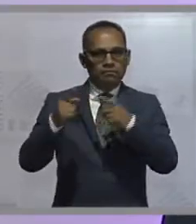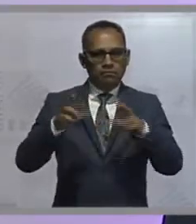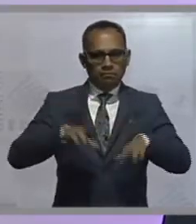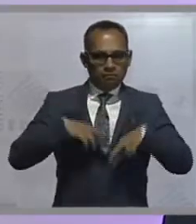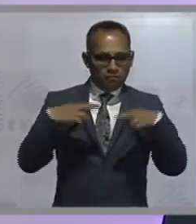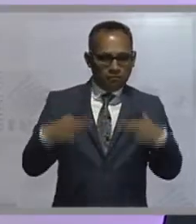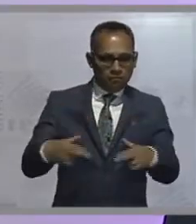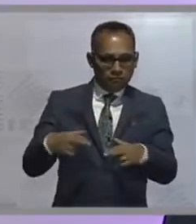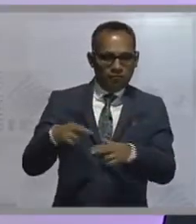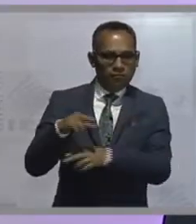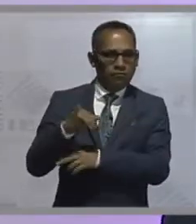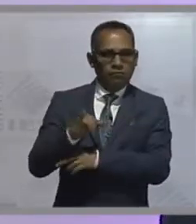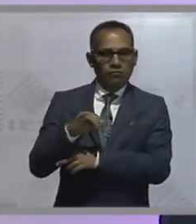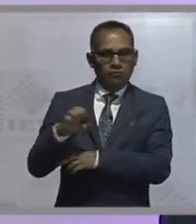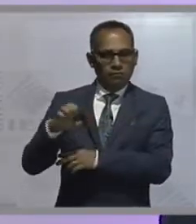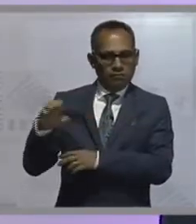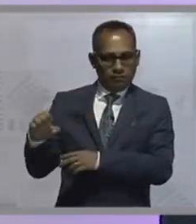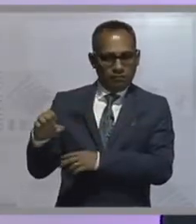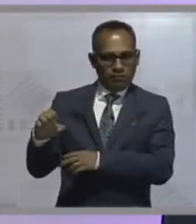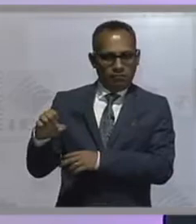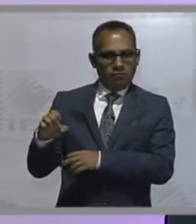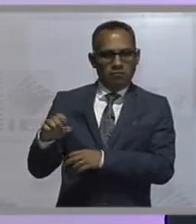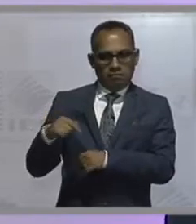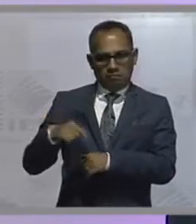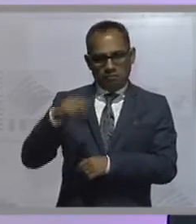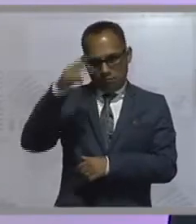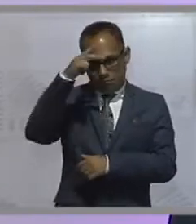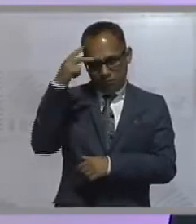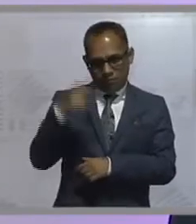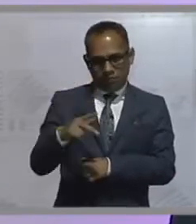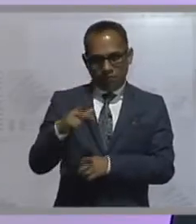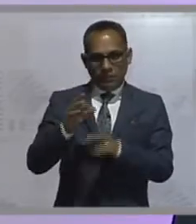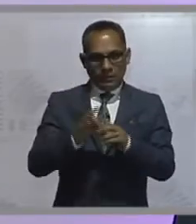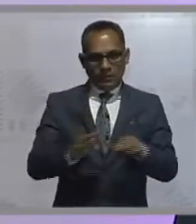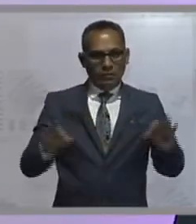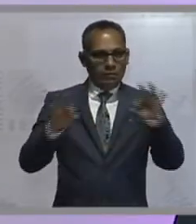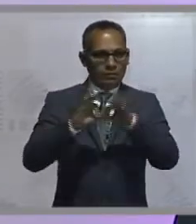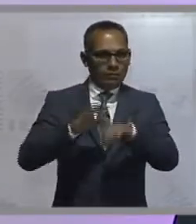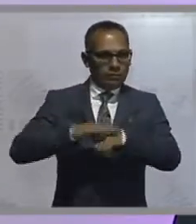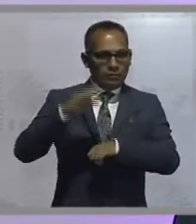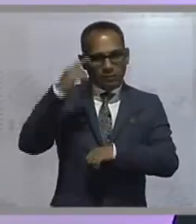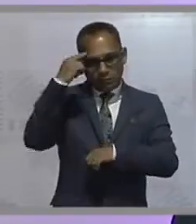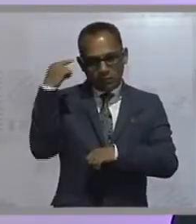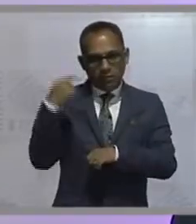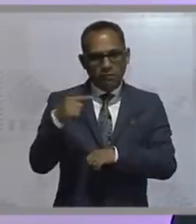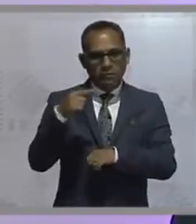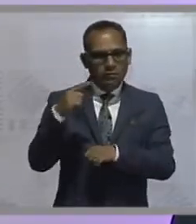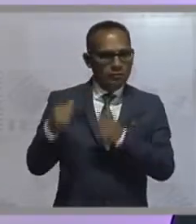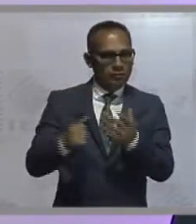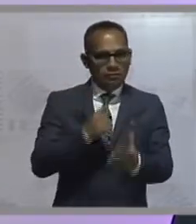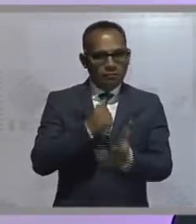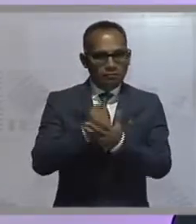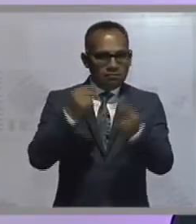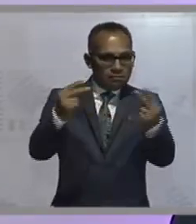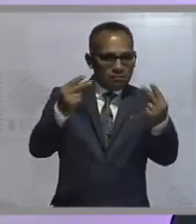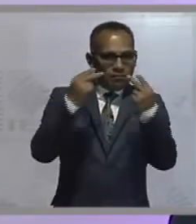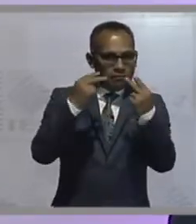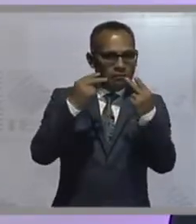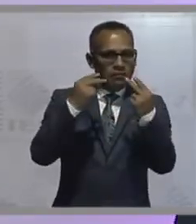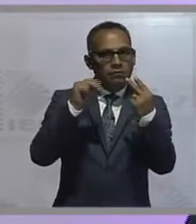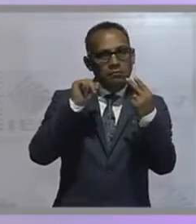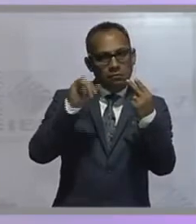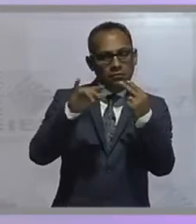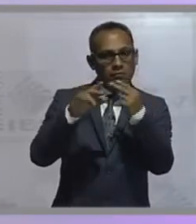instituto estatal electoral de hidalgo pero sobre todo a la ciudadanía que nos ve y nos escucha a través de la transmisión